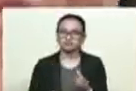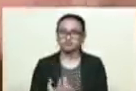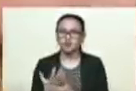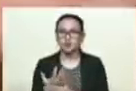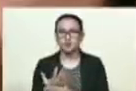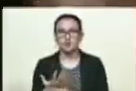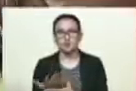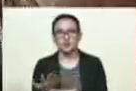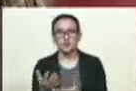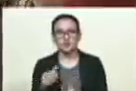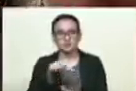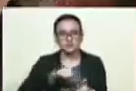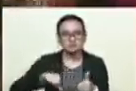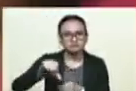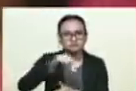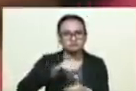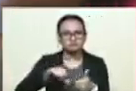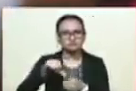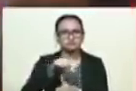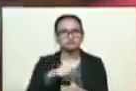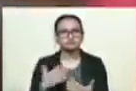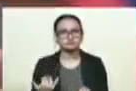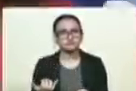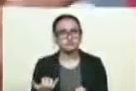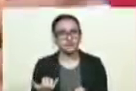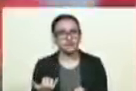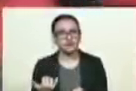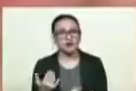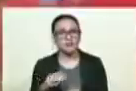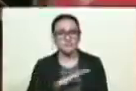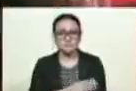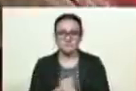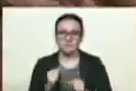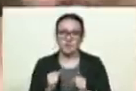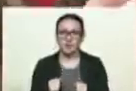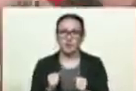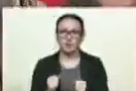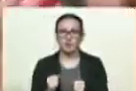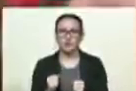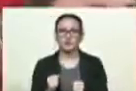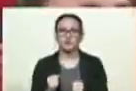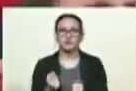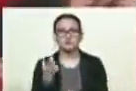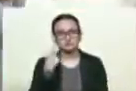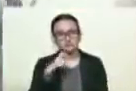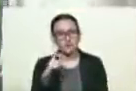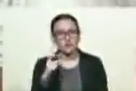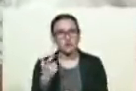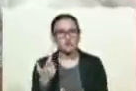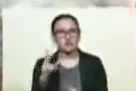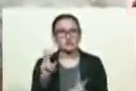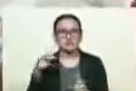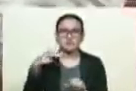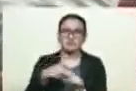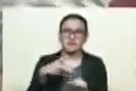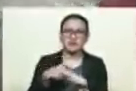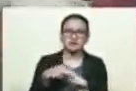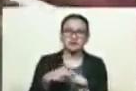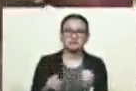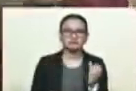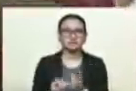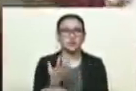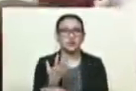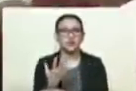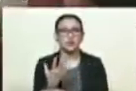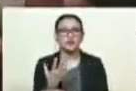estas cooperativas. También seremos una potencia en la criptomoneda, en el petro, con esta creación